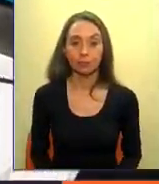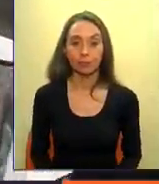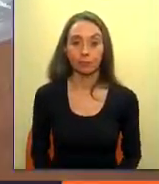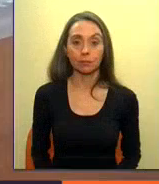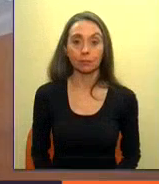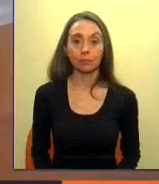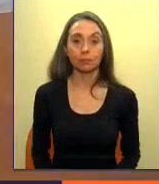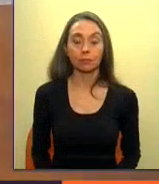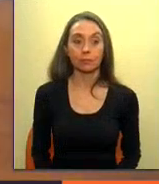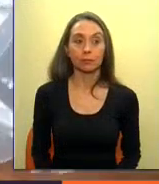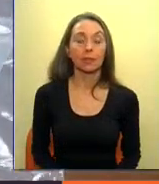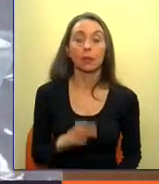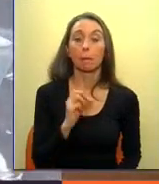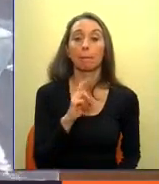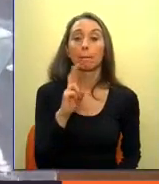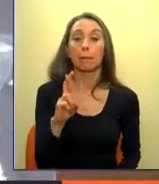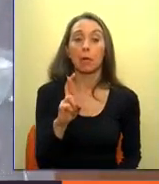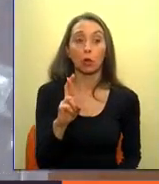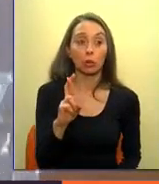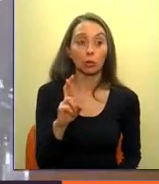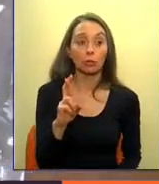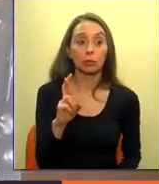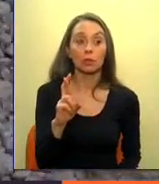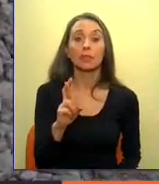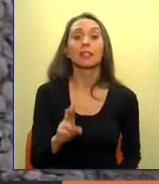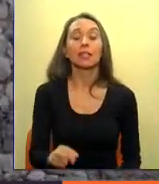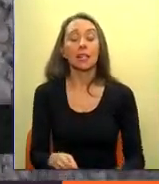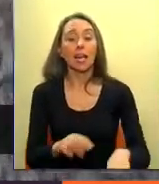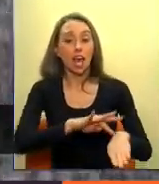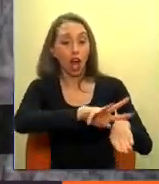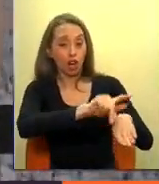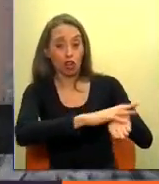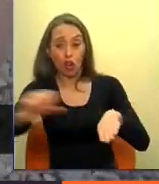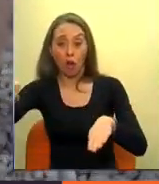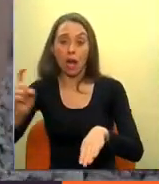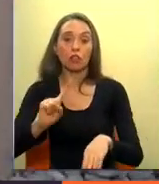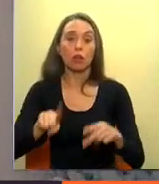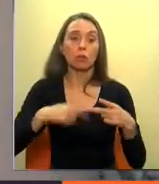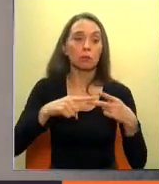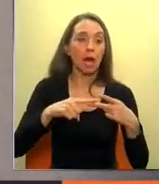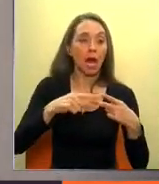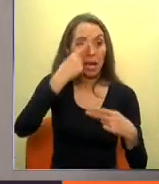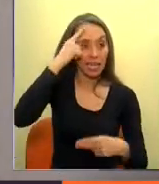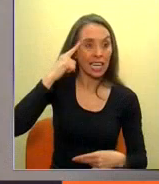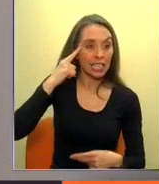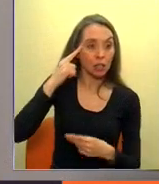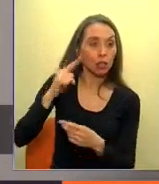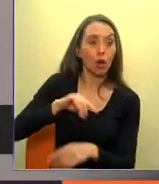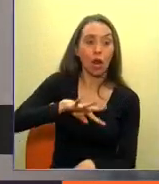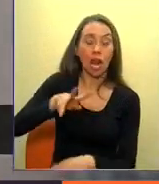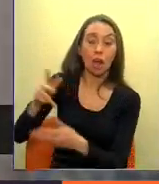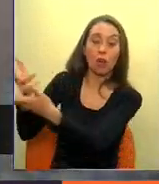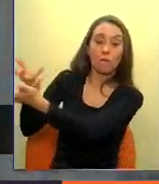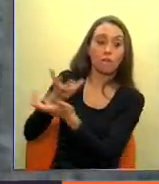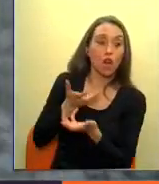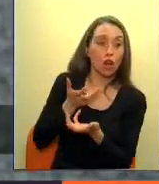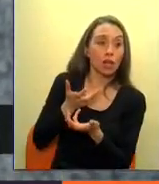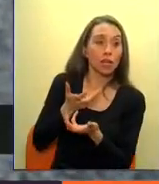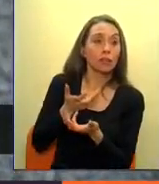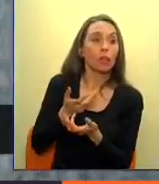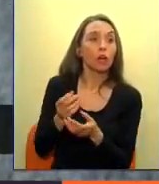y lo peor ya no les basta sólo con robar y aquí arriba y eso fue con el